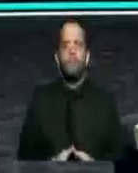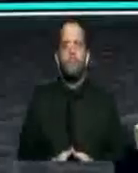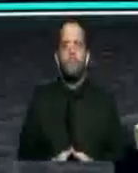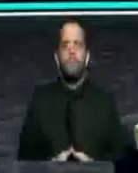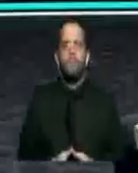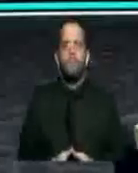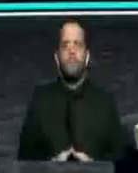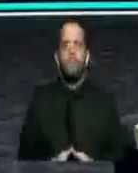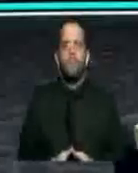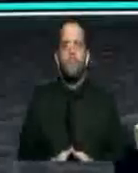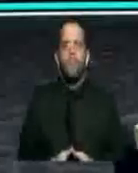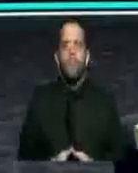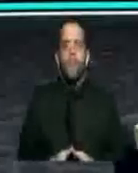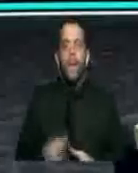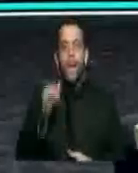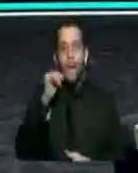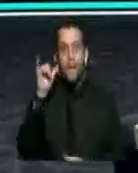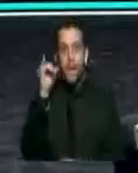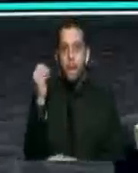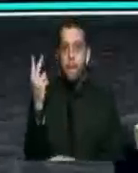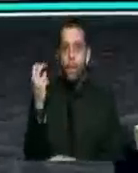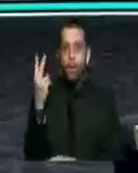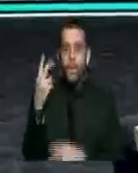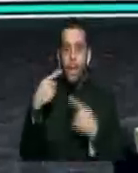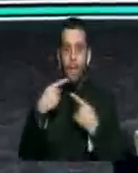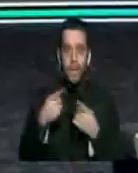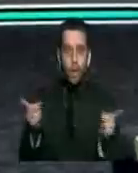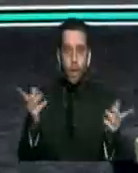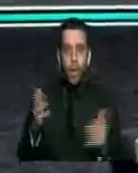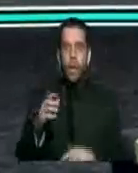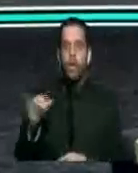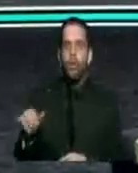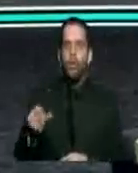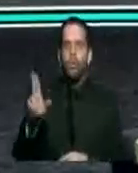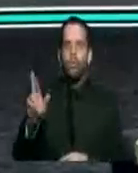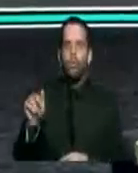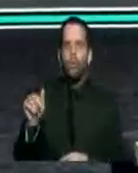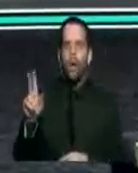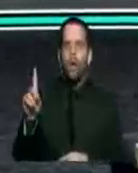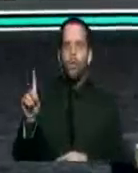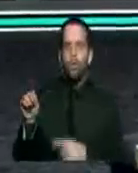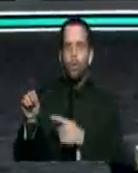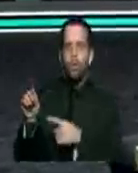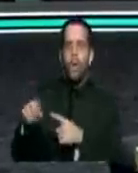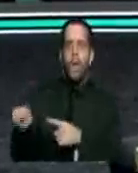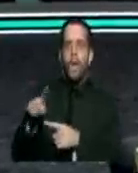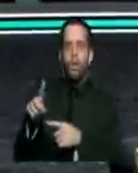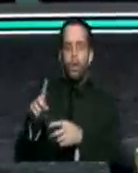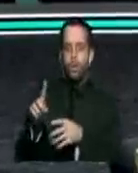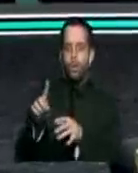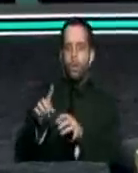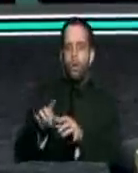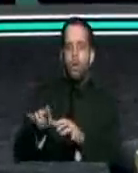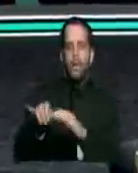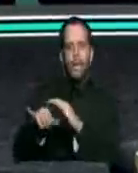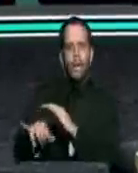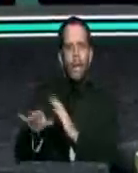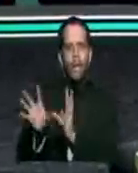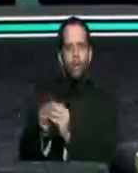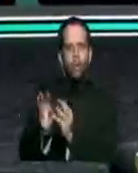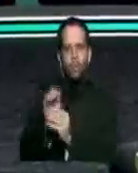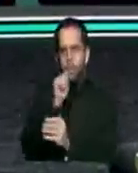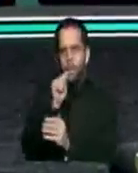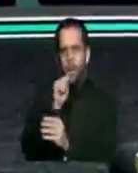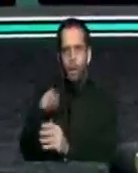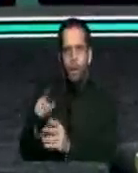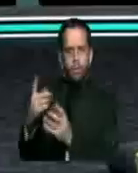desde que se conoció al mediodía de ayer que el Jurado Que atendía el caso contra Pablo casella se retiró a deliberar gran parte del país estaba al